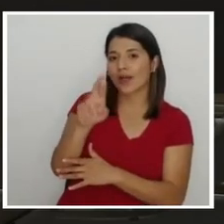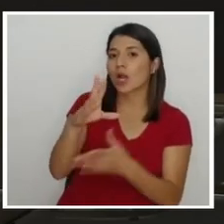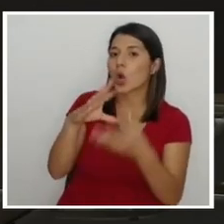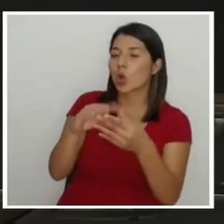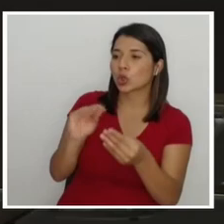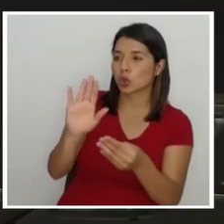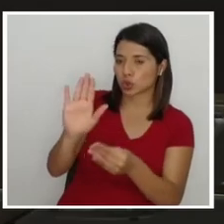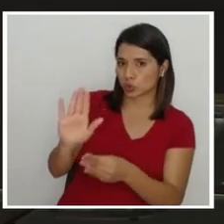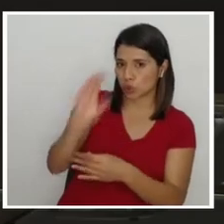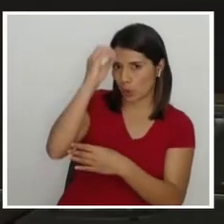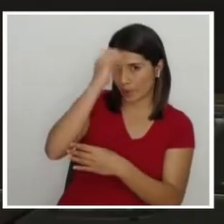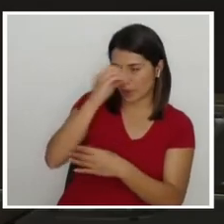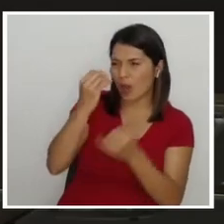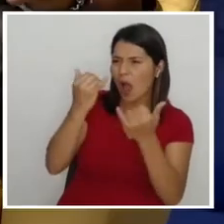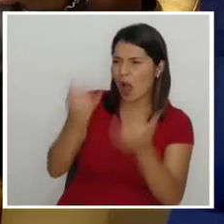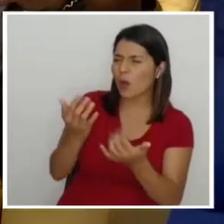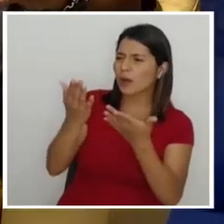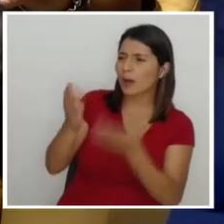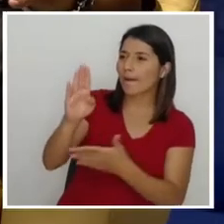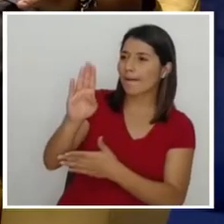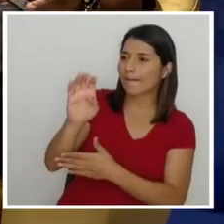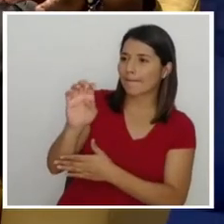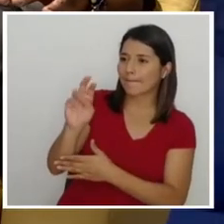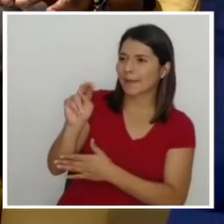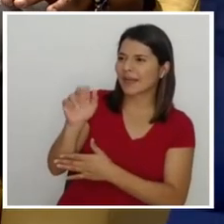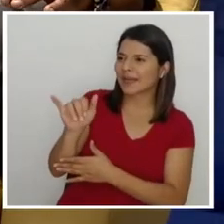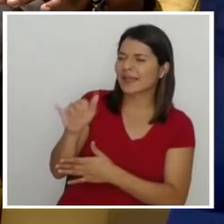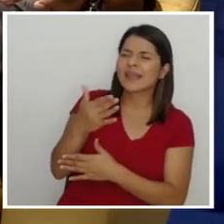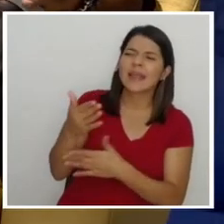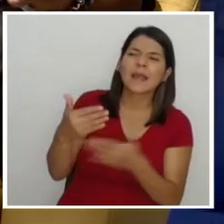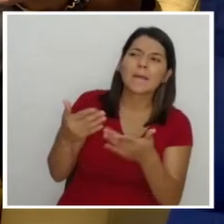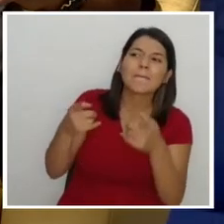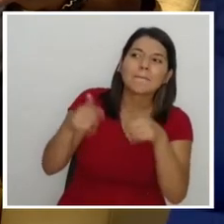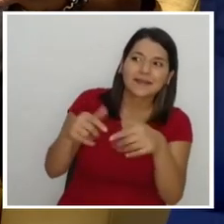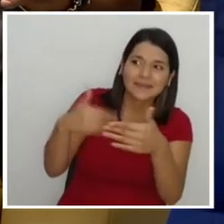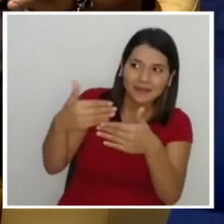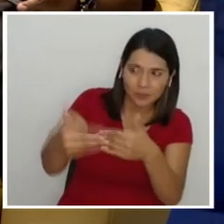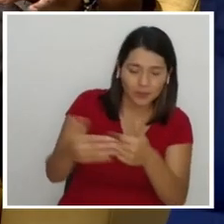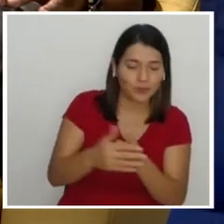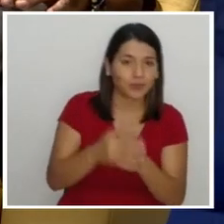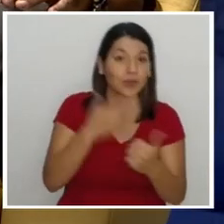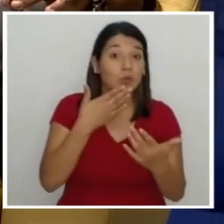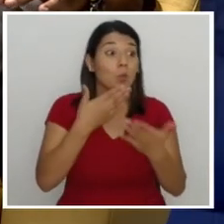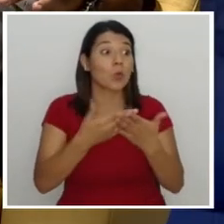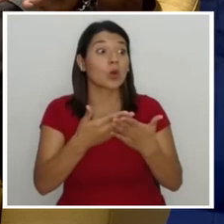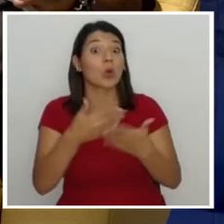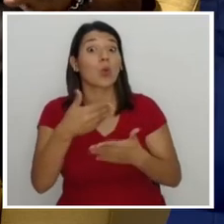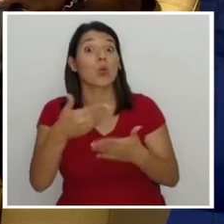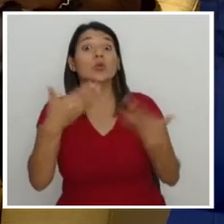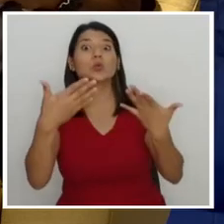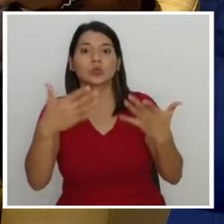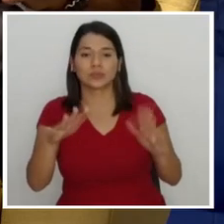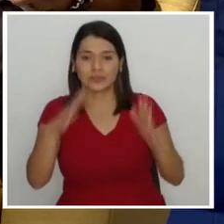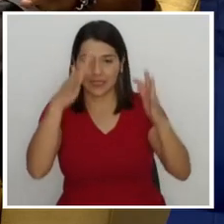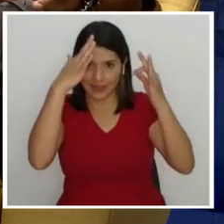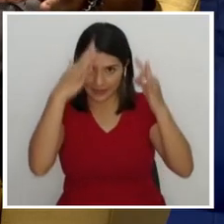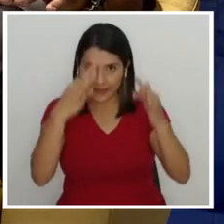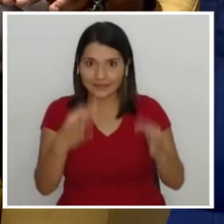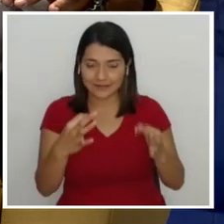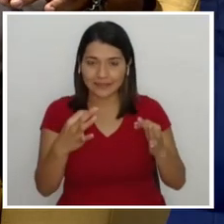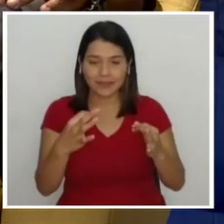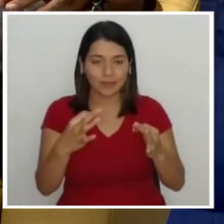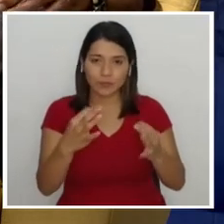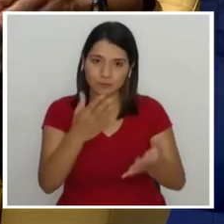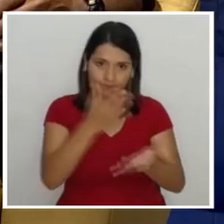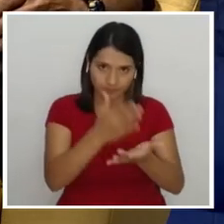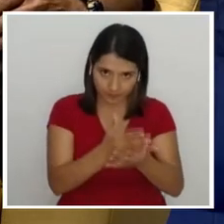día después? Bueno, cuando ya tomamos la decisión de suspender las tareas,